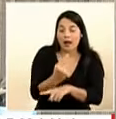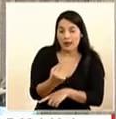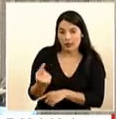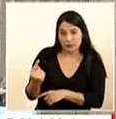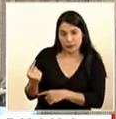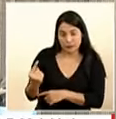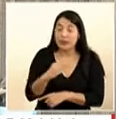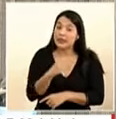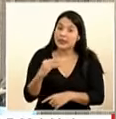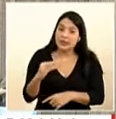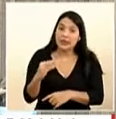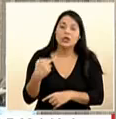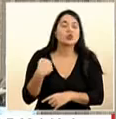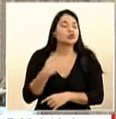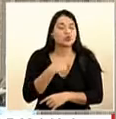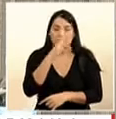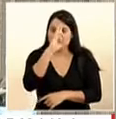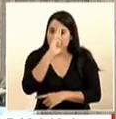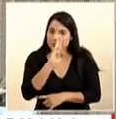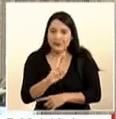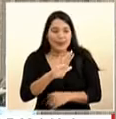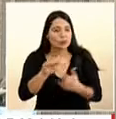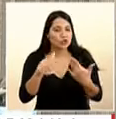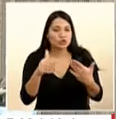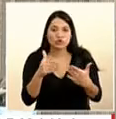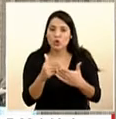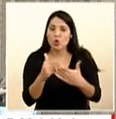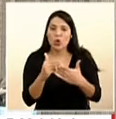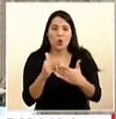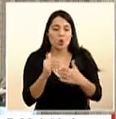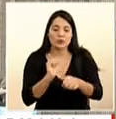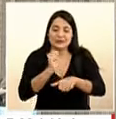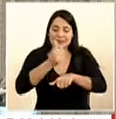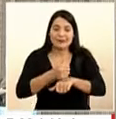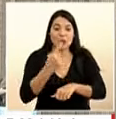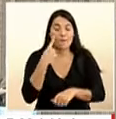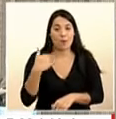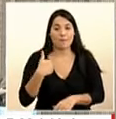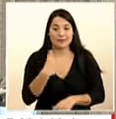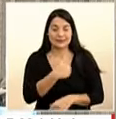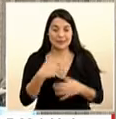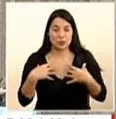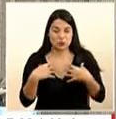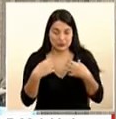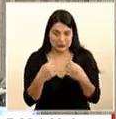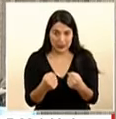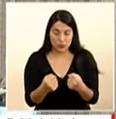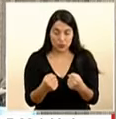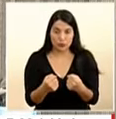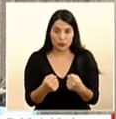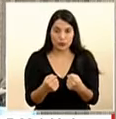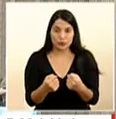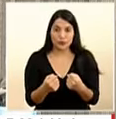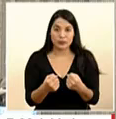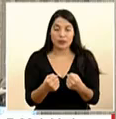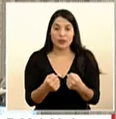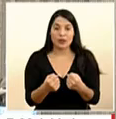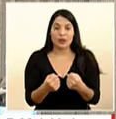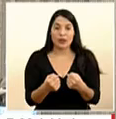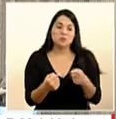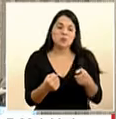obviamente seguimos los lineamientos del ministerio de salud que se basan en gran parte en los lineamientos